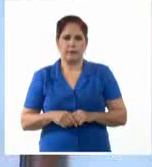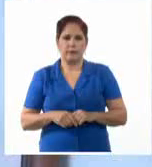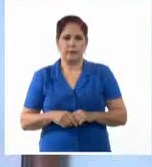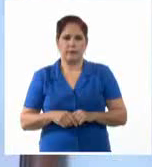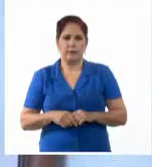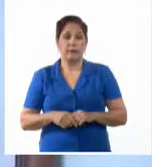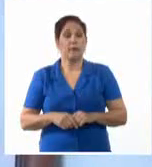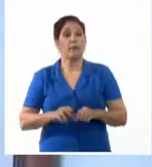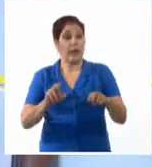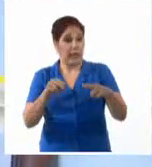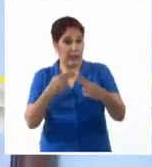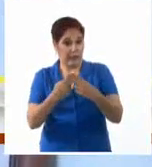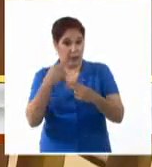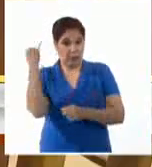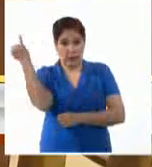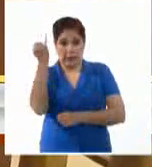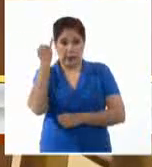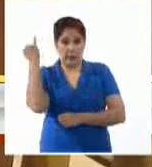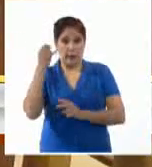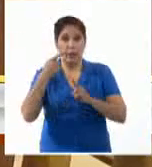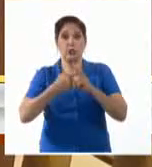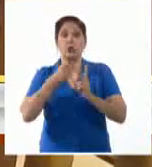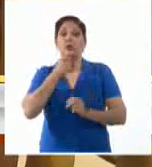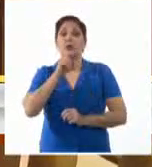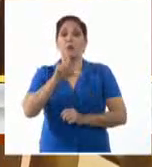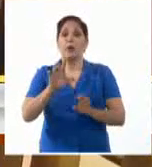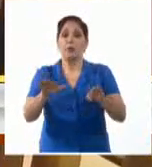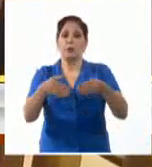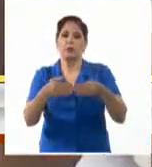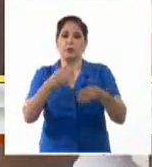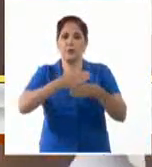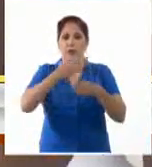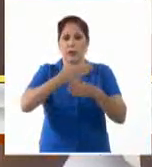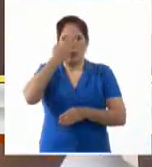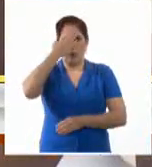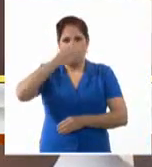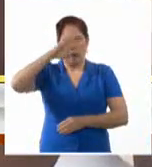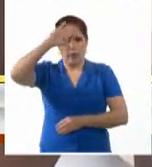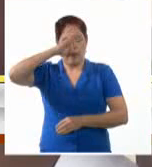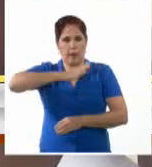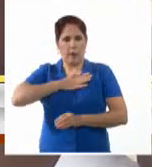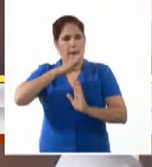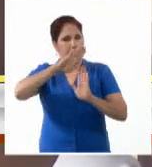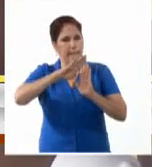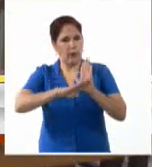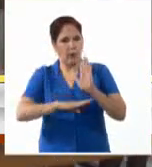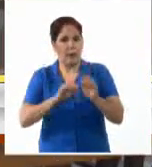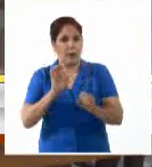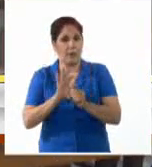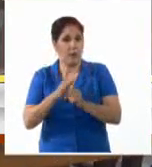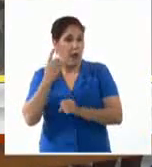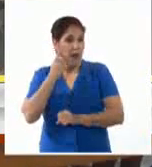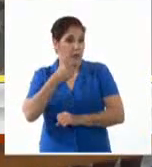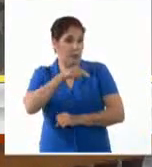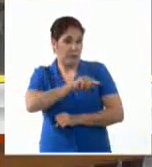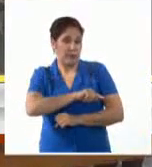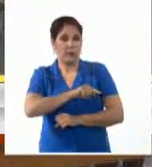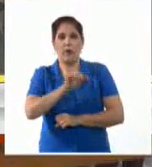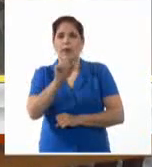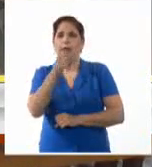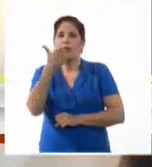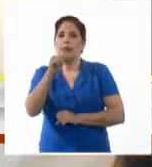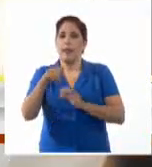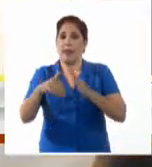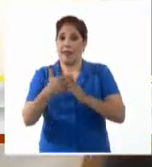El coloquio internacional Joel James concluyó en Santiago de Cuba. El programa, que inició el pasado día 10, incluyó en sus